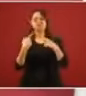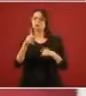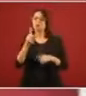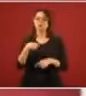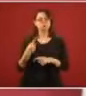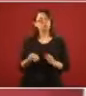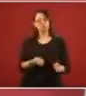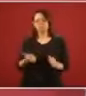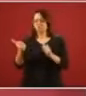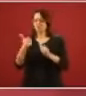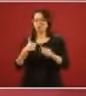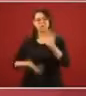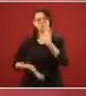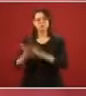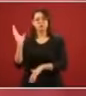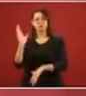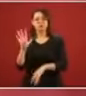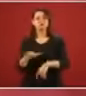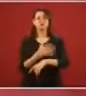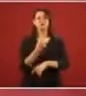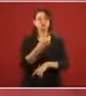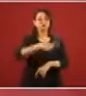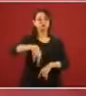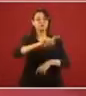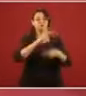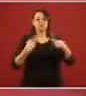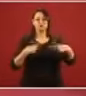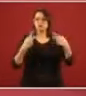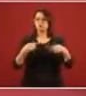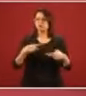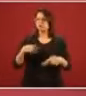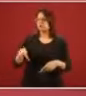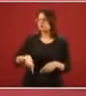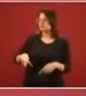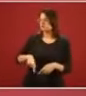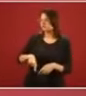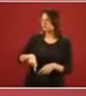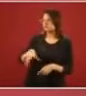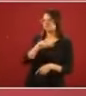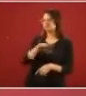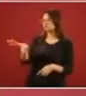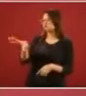Porque si el pueblo no quiere al gobernante, el gobernante